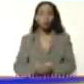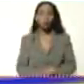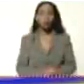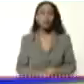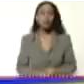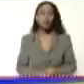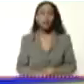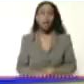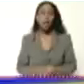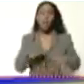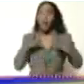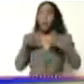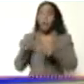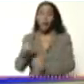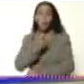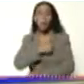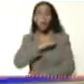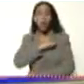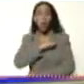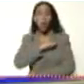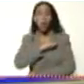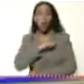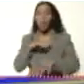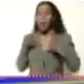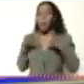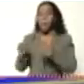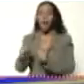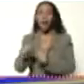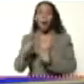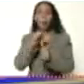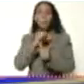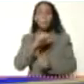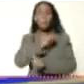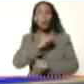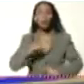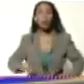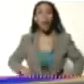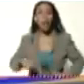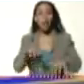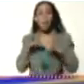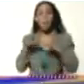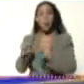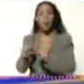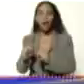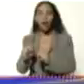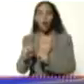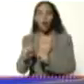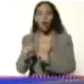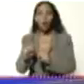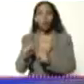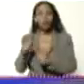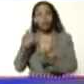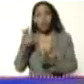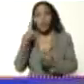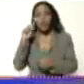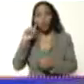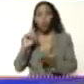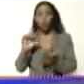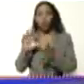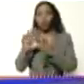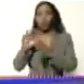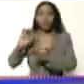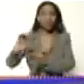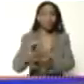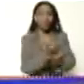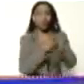del imperio español, del imperio portugués, del imperio británico que arrasaron con todo lo que hoy es